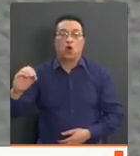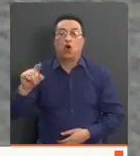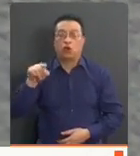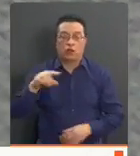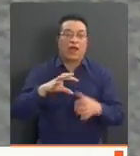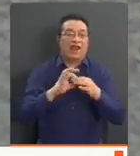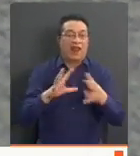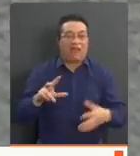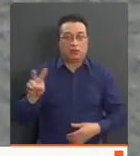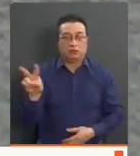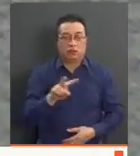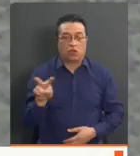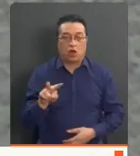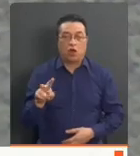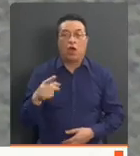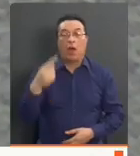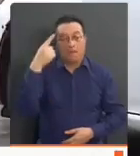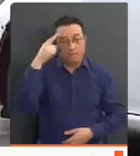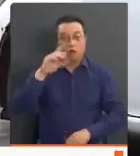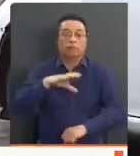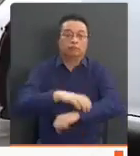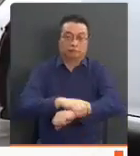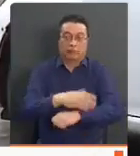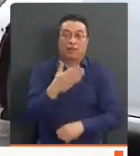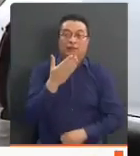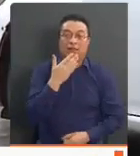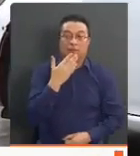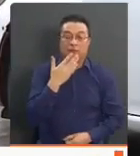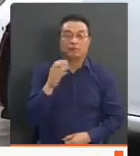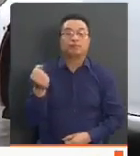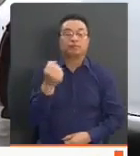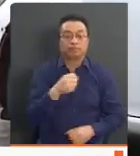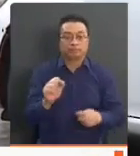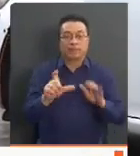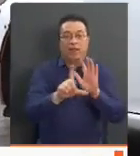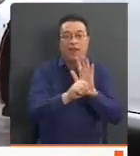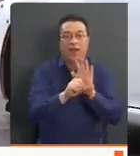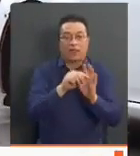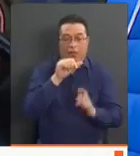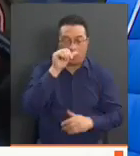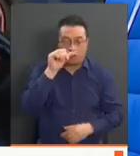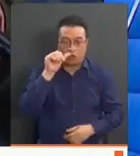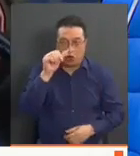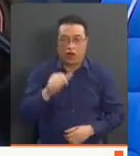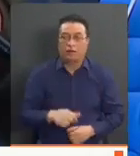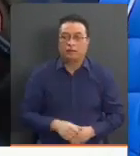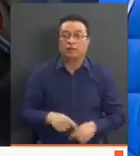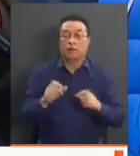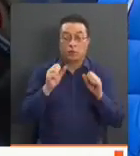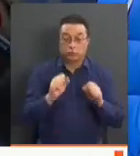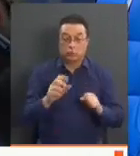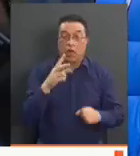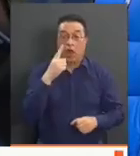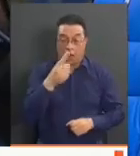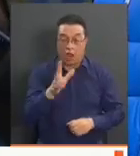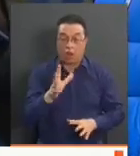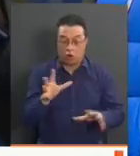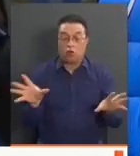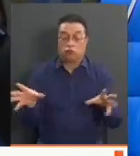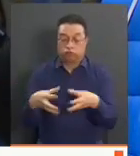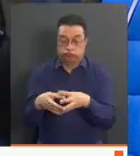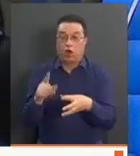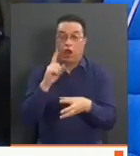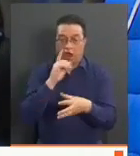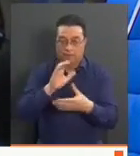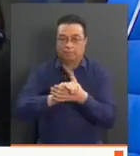grave, pero también en calidad de detenidos por delitos de la ley de drogas. Estamos viendo la posibilidad que exista también una banda involucrada en el